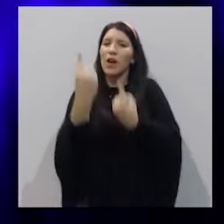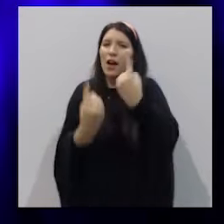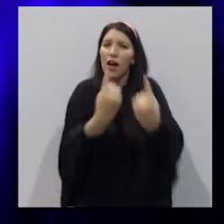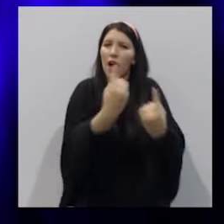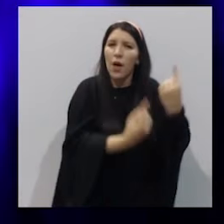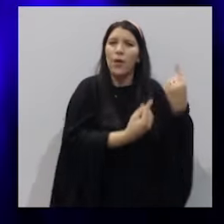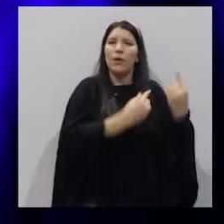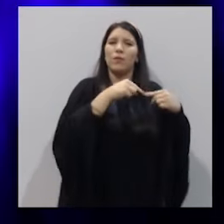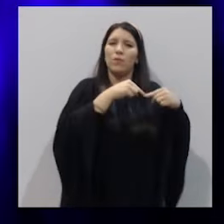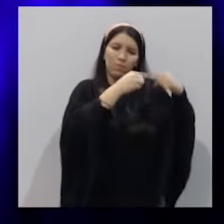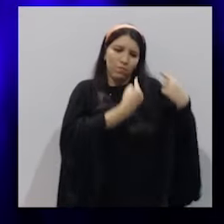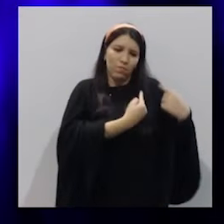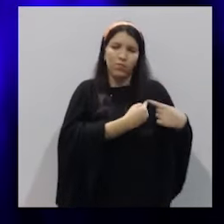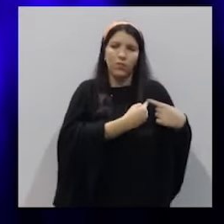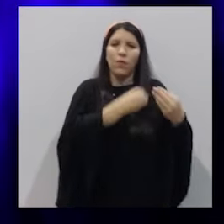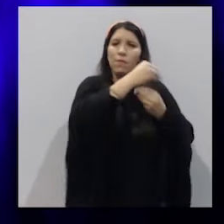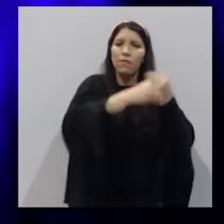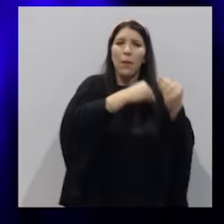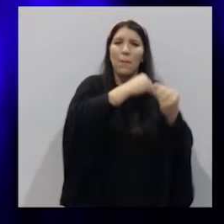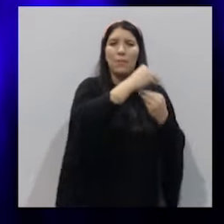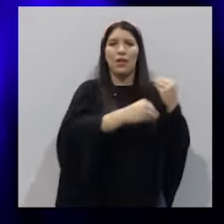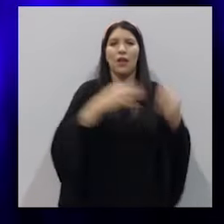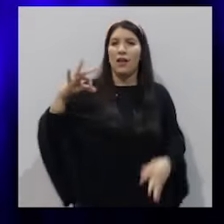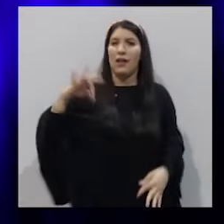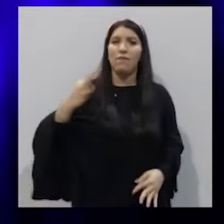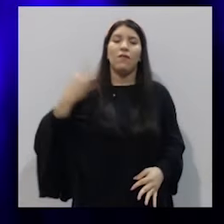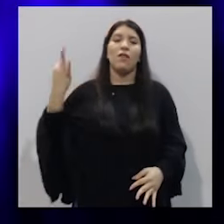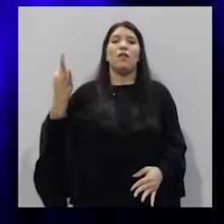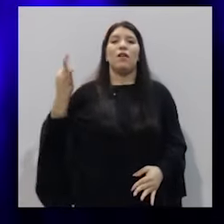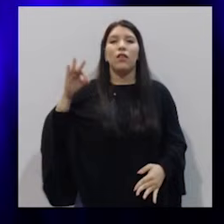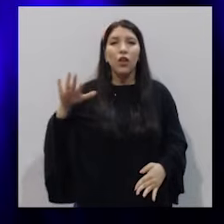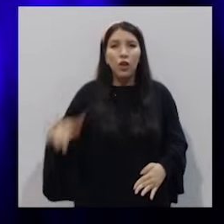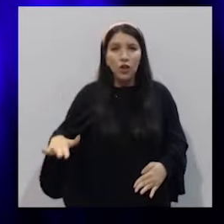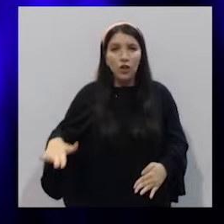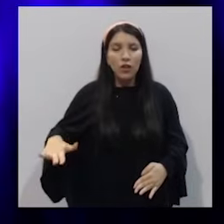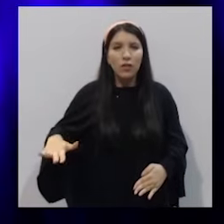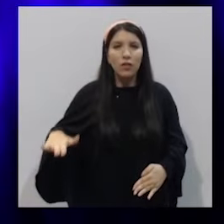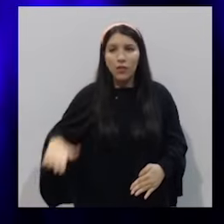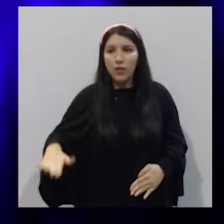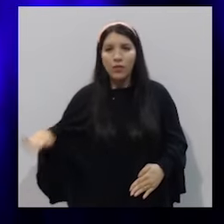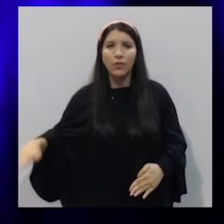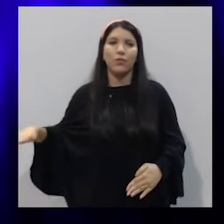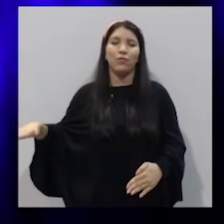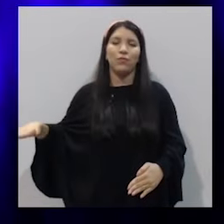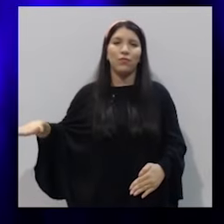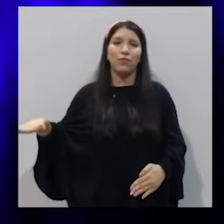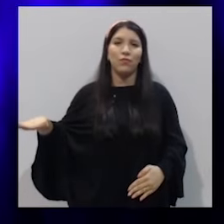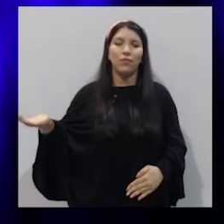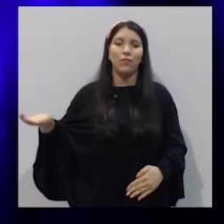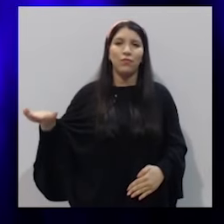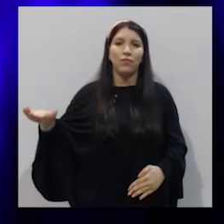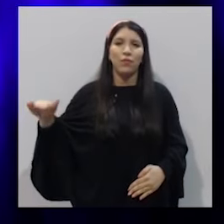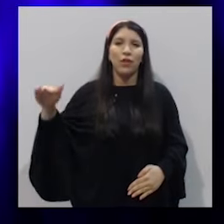en la vida de los niños de los adolescentes de los jóvenes que tan importantes son ellos